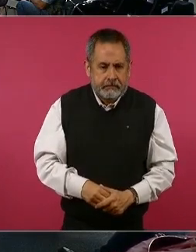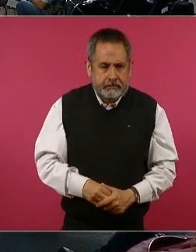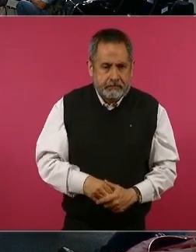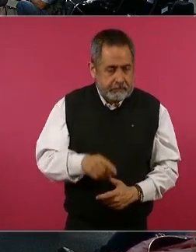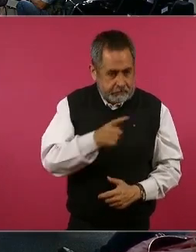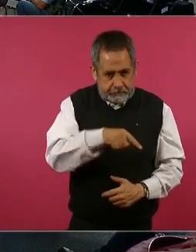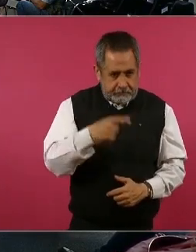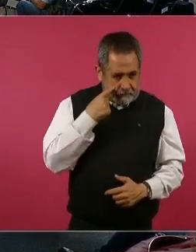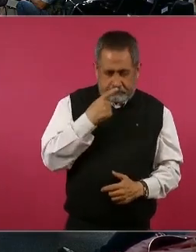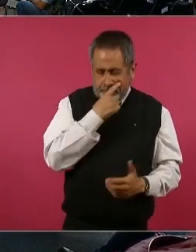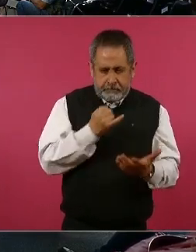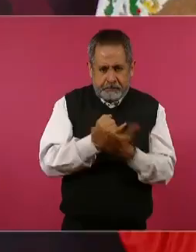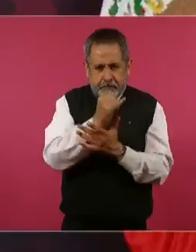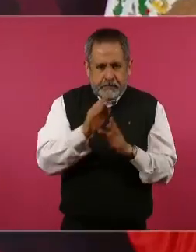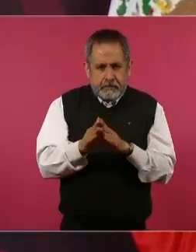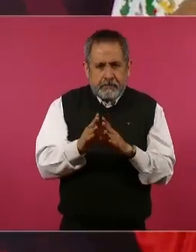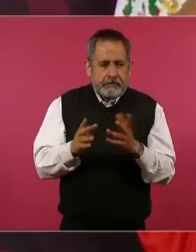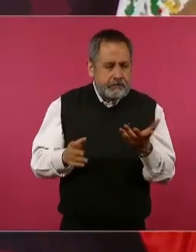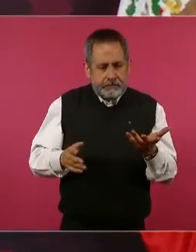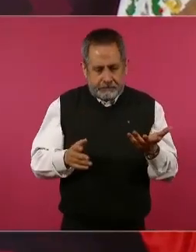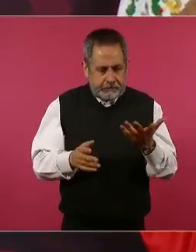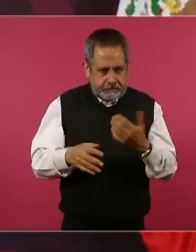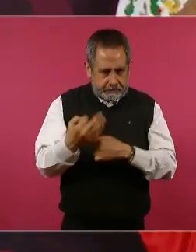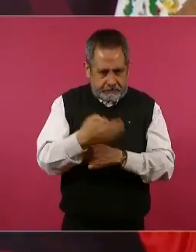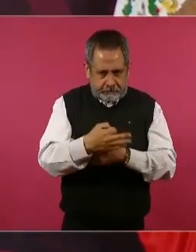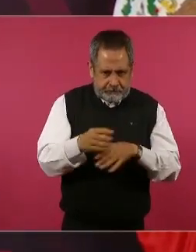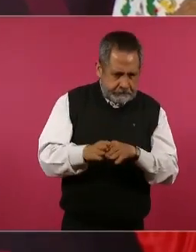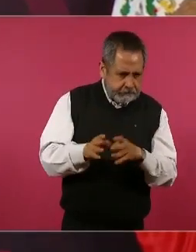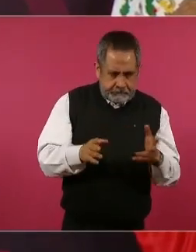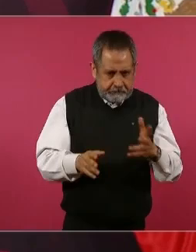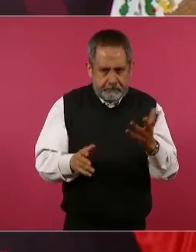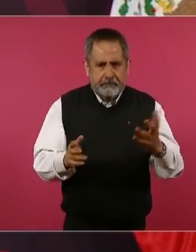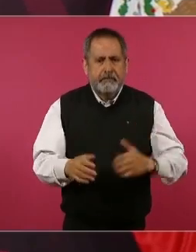decidir sobre lo temporal,